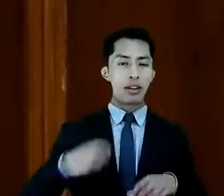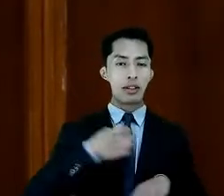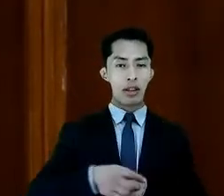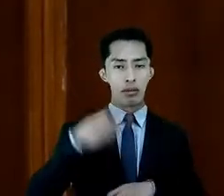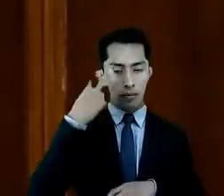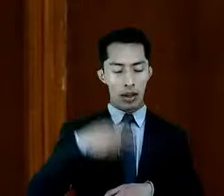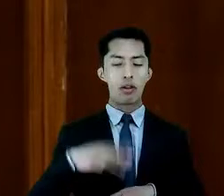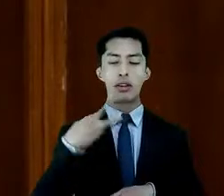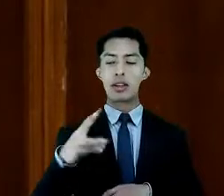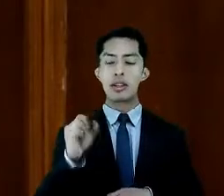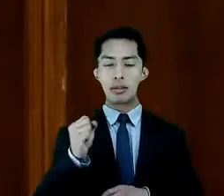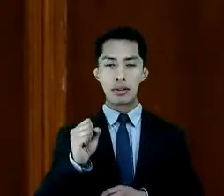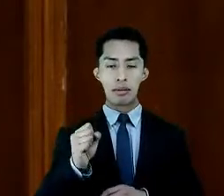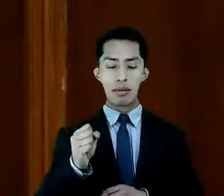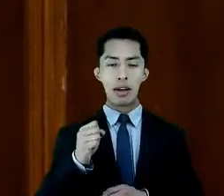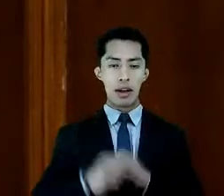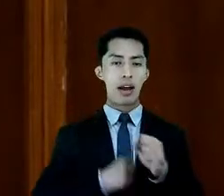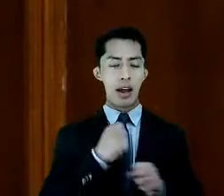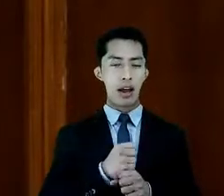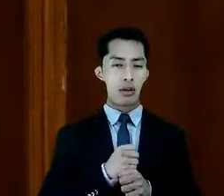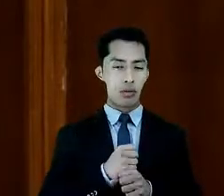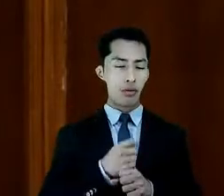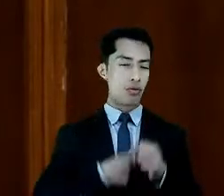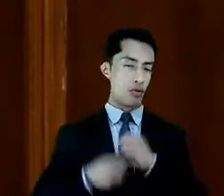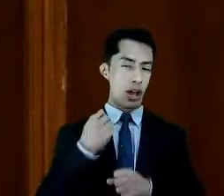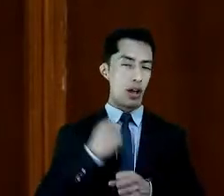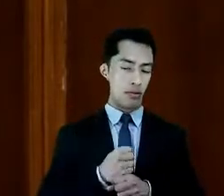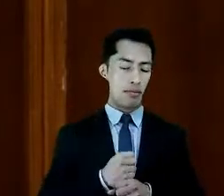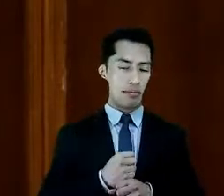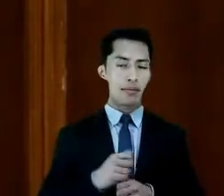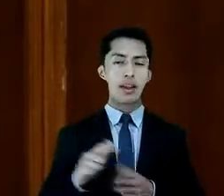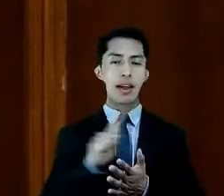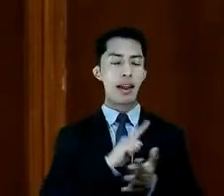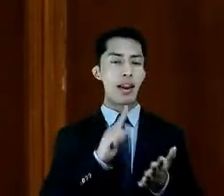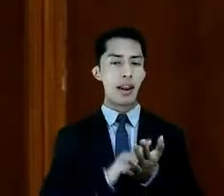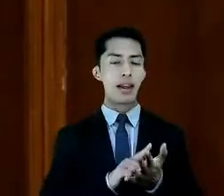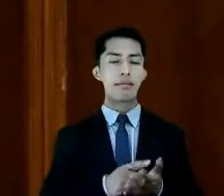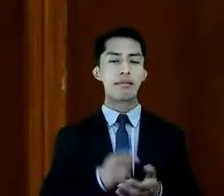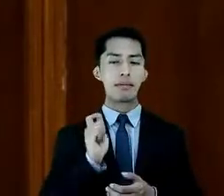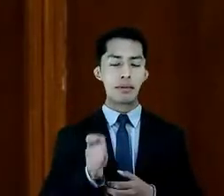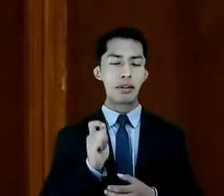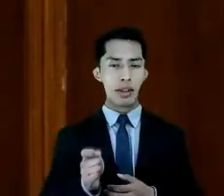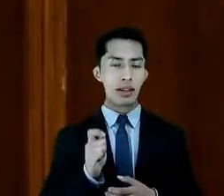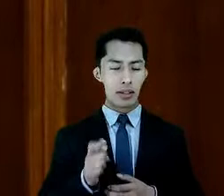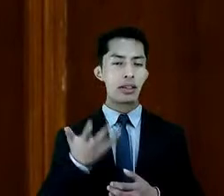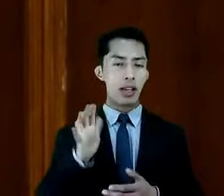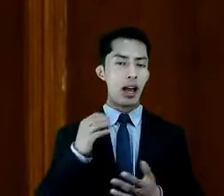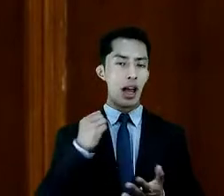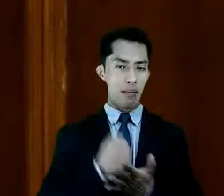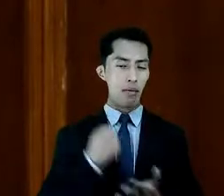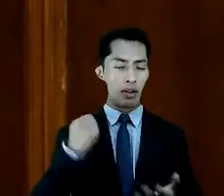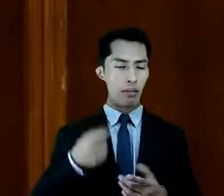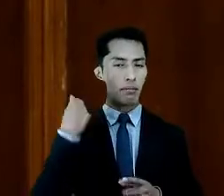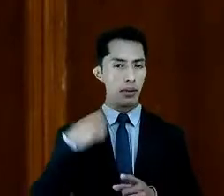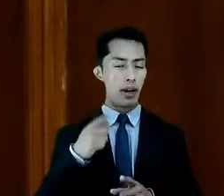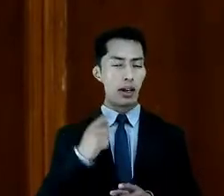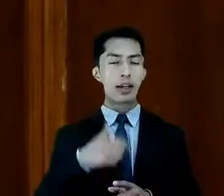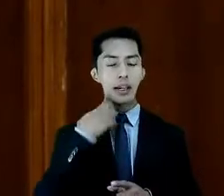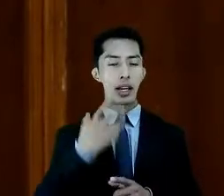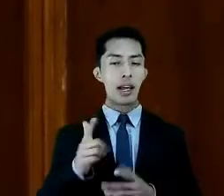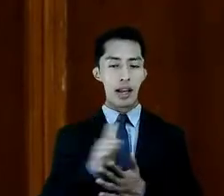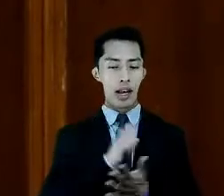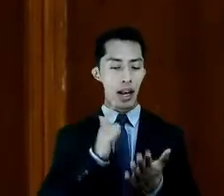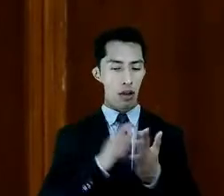el 3 de septiembre del año pasado. Esta ley fue aprobada con la finalidad de ser un